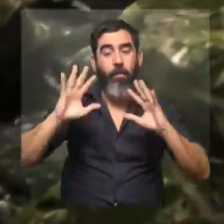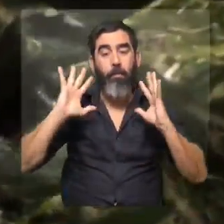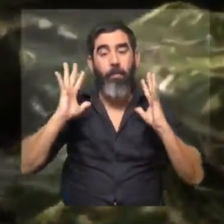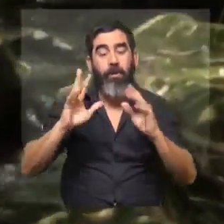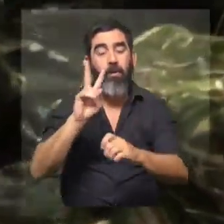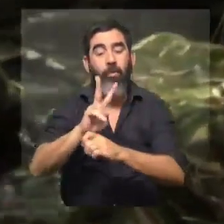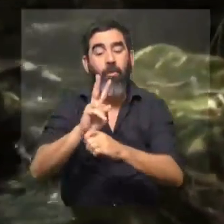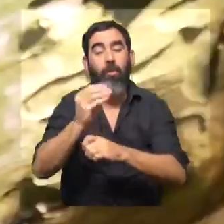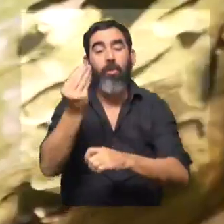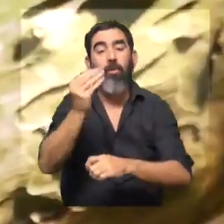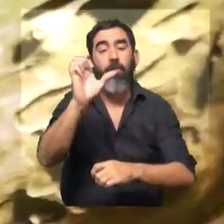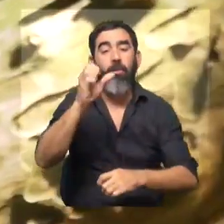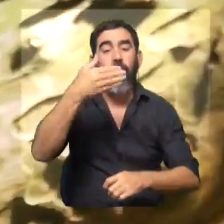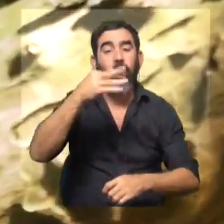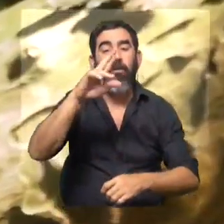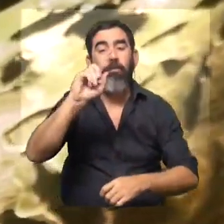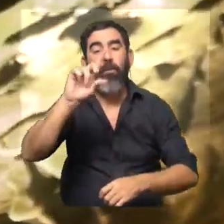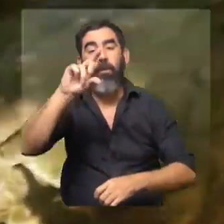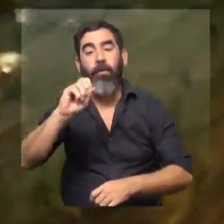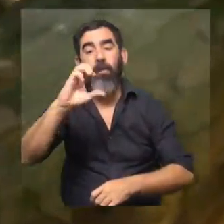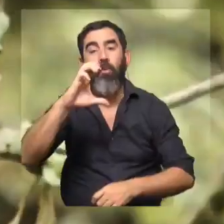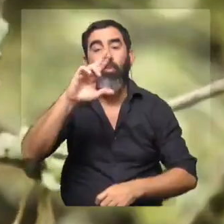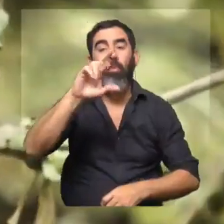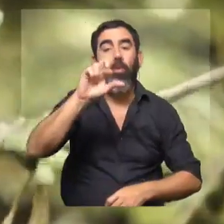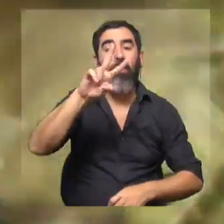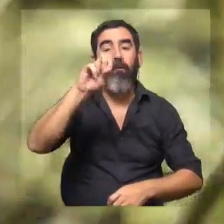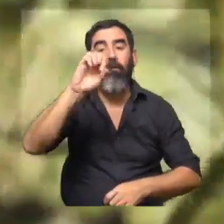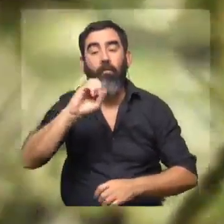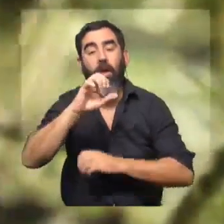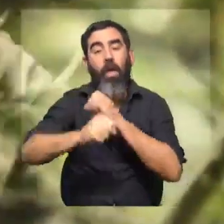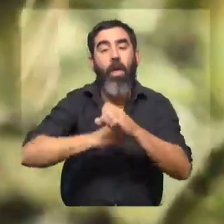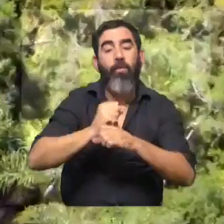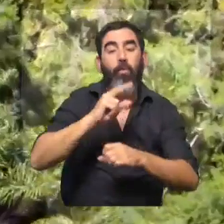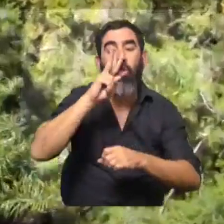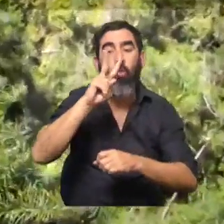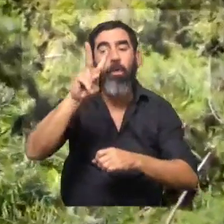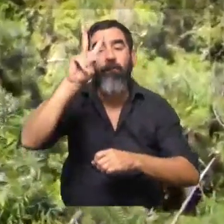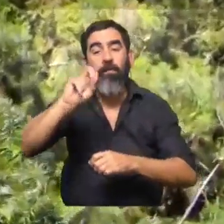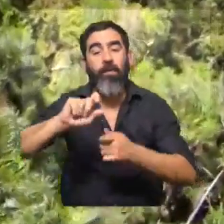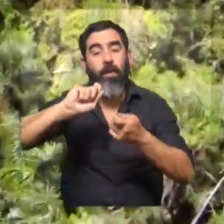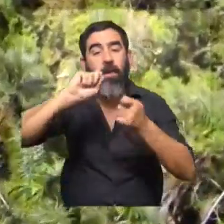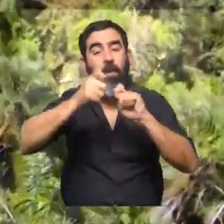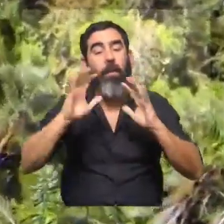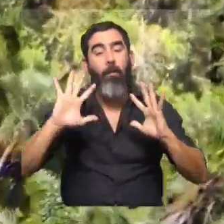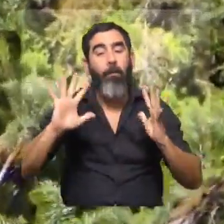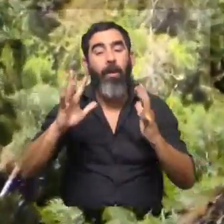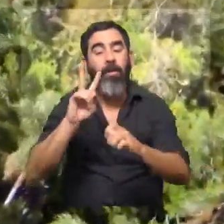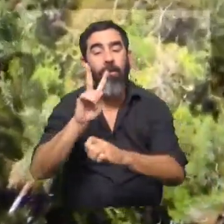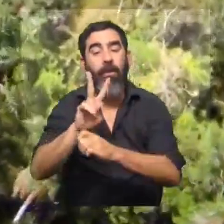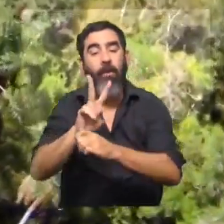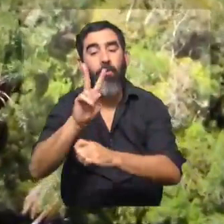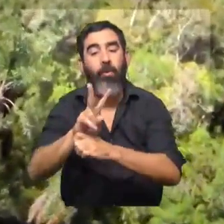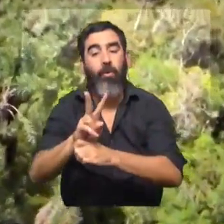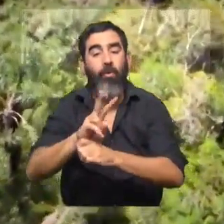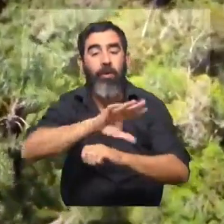protegido Quebrada de los Cuervos, que se amplía en el año 2020 pasando a ser Paisaje Protegido Quebrada de los